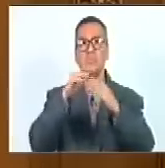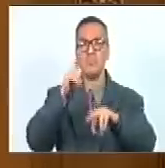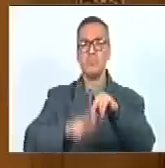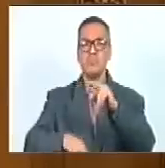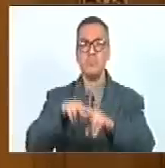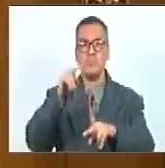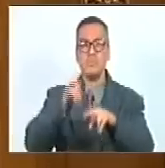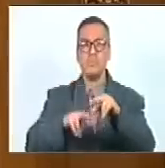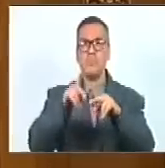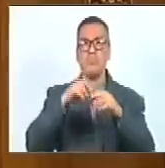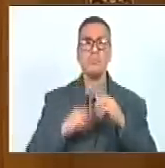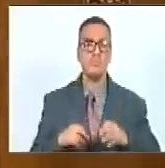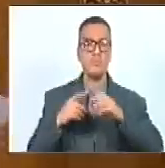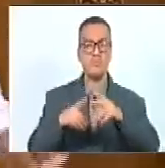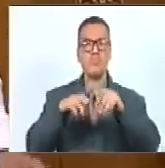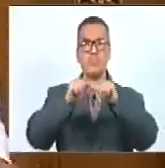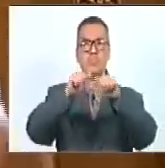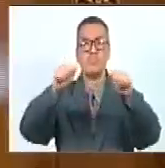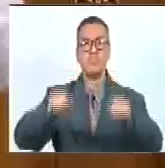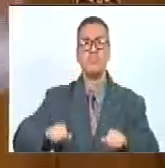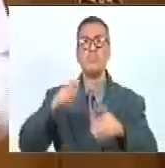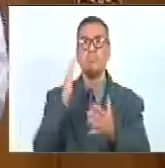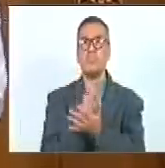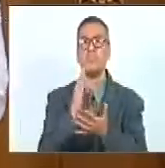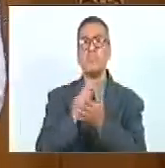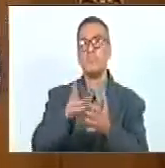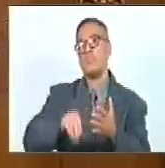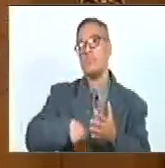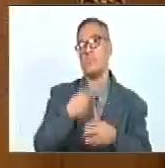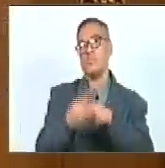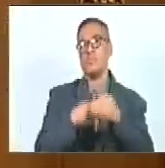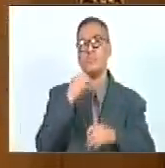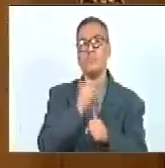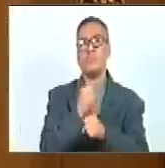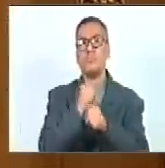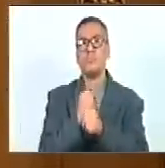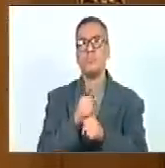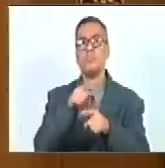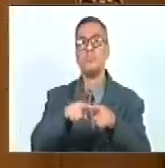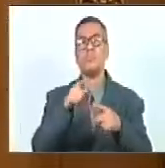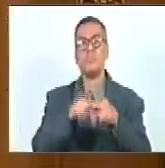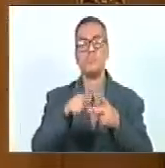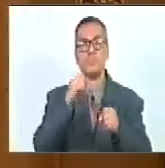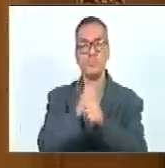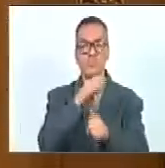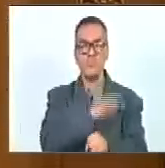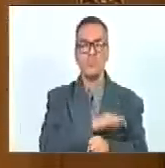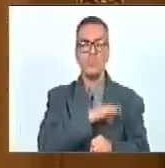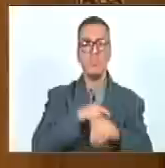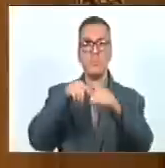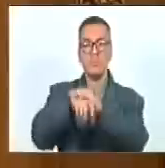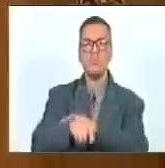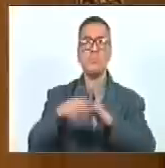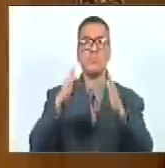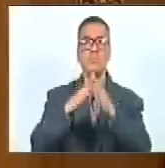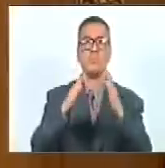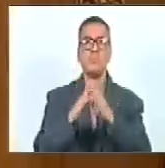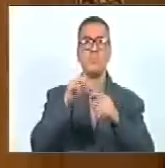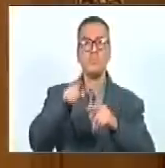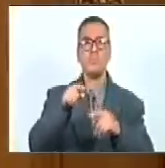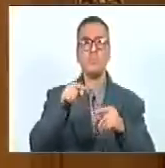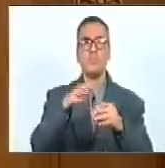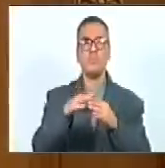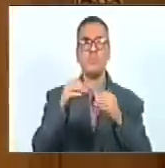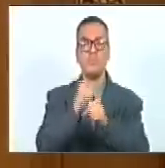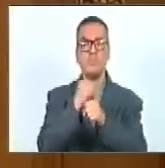construyen en este sistema, bueno, siempre puedan cumplir su rol de función social para el acceso de vivienda de la